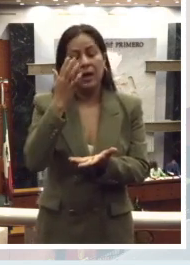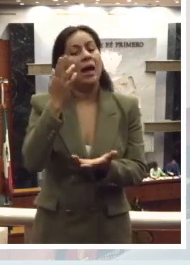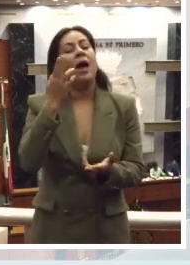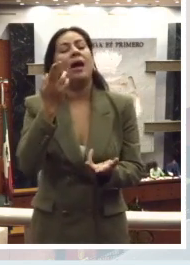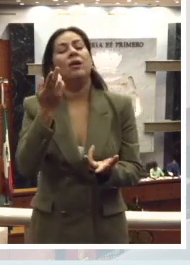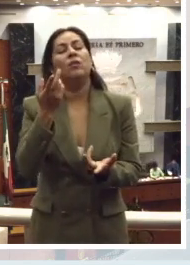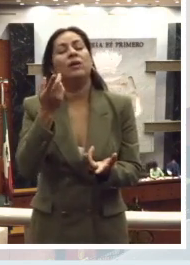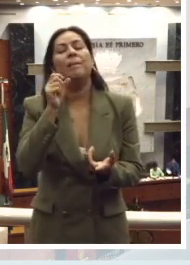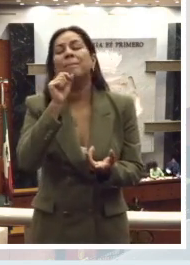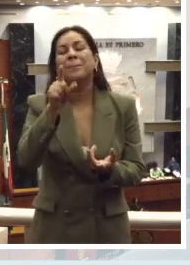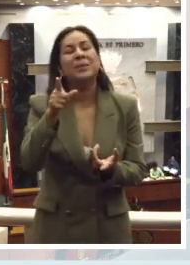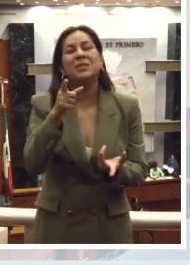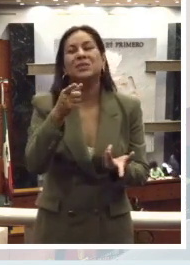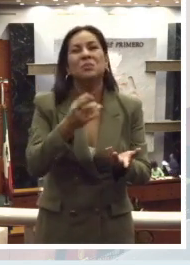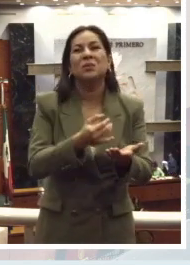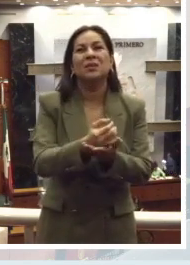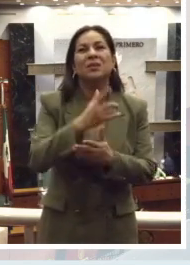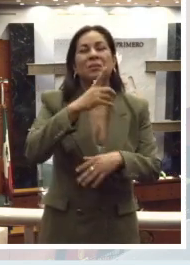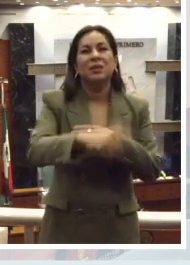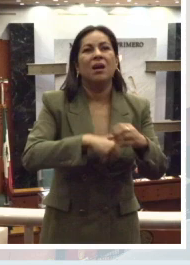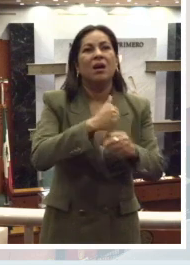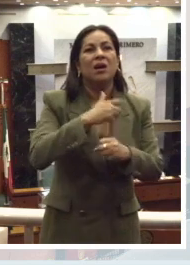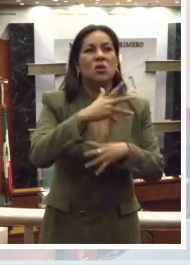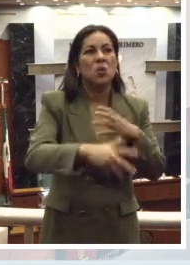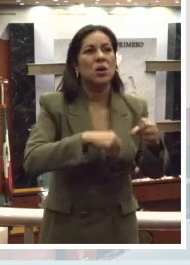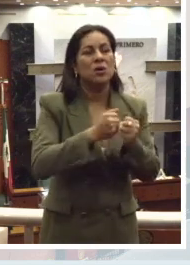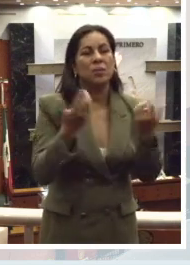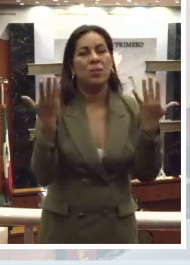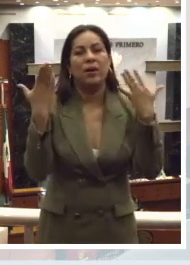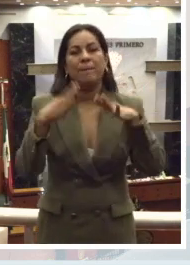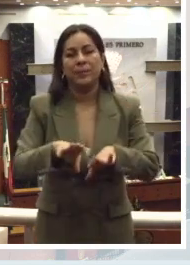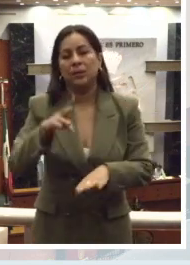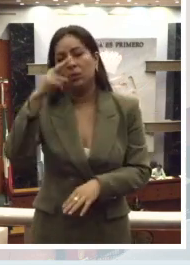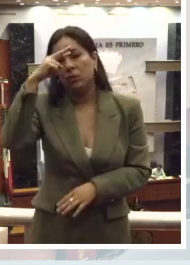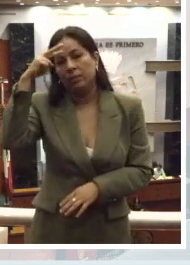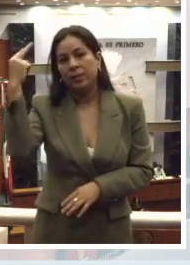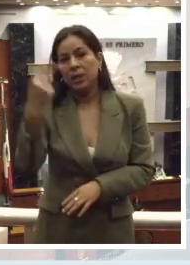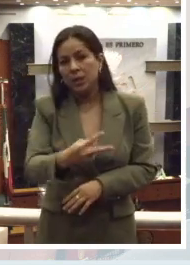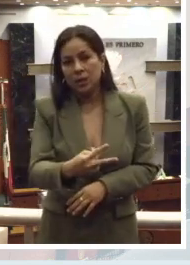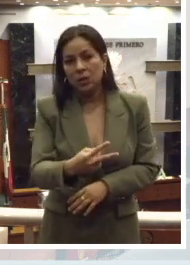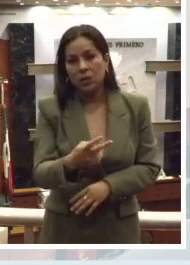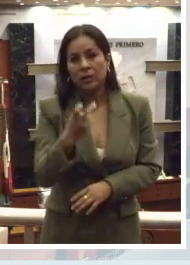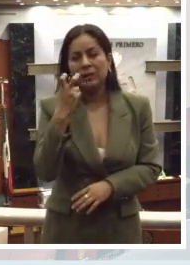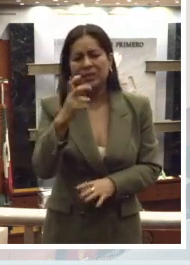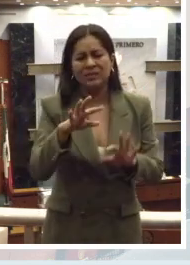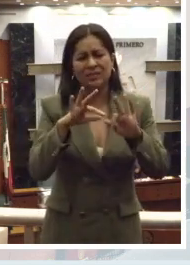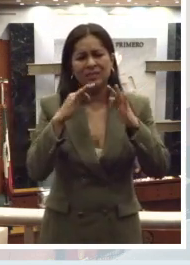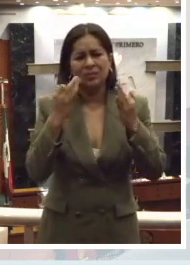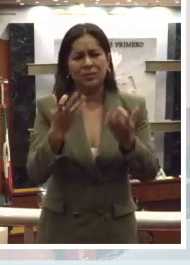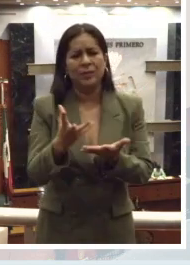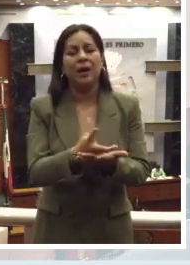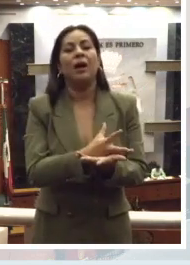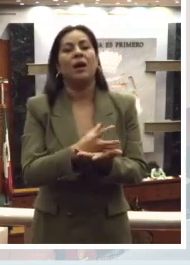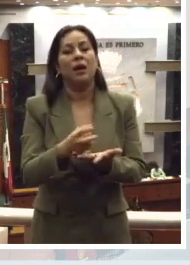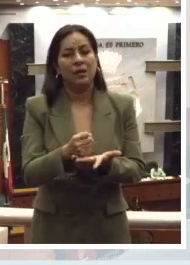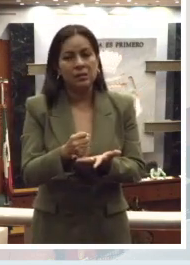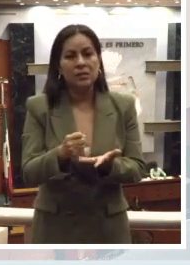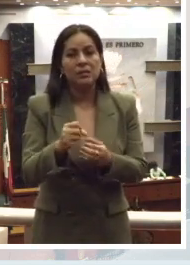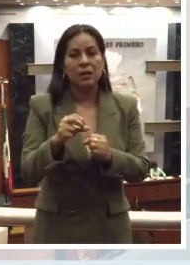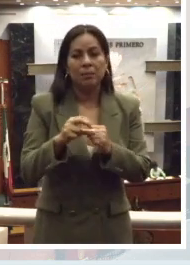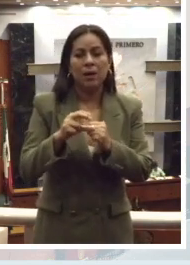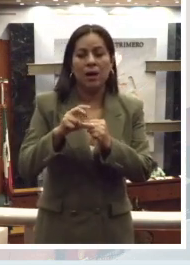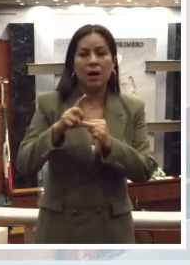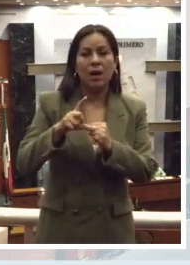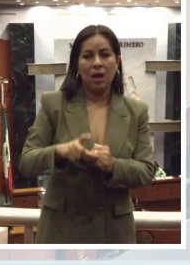de inflación determinado anualmente por el Banco de México. Esta medida garantizará que el aumento de